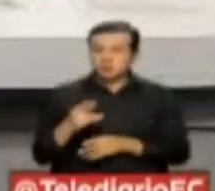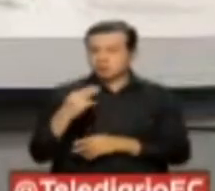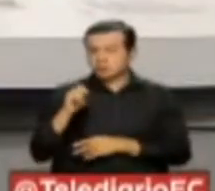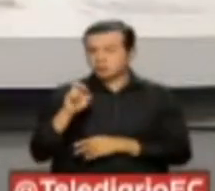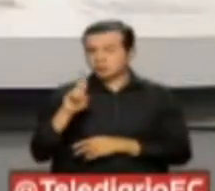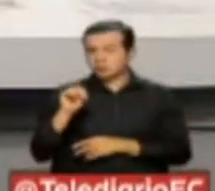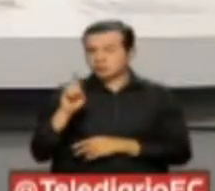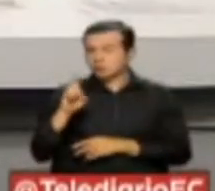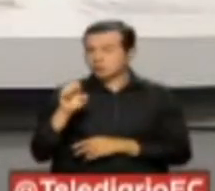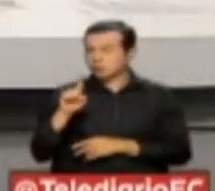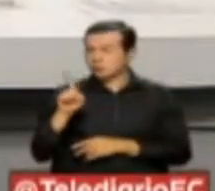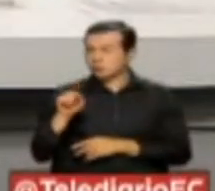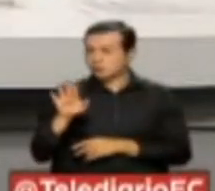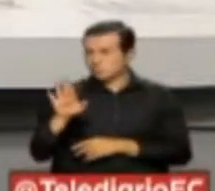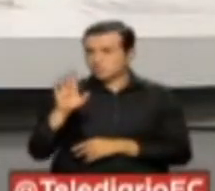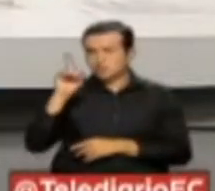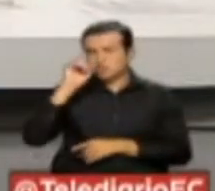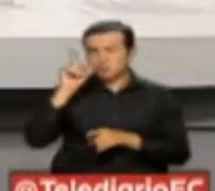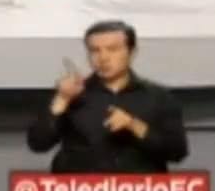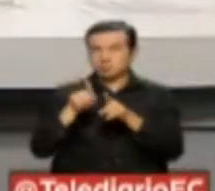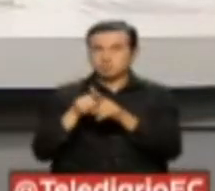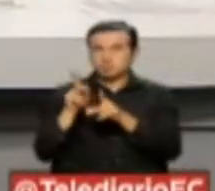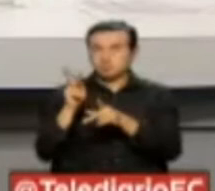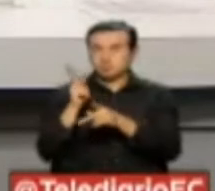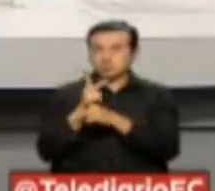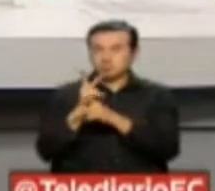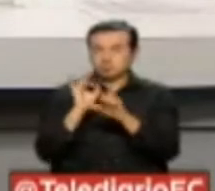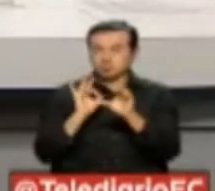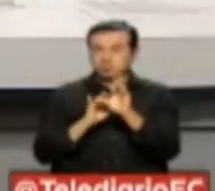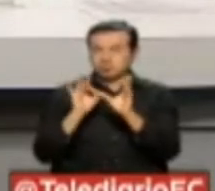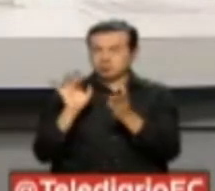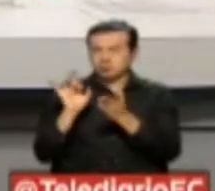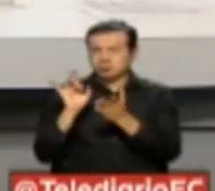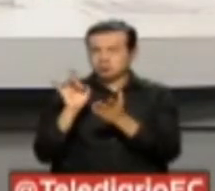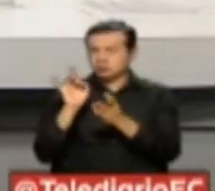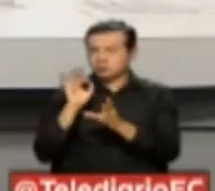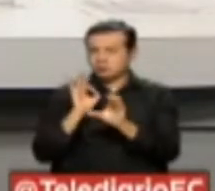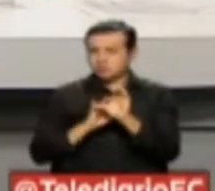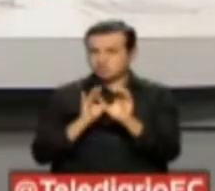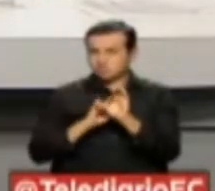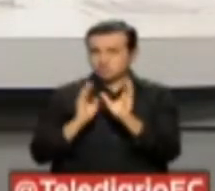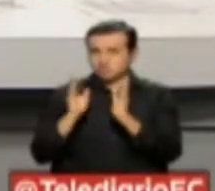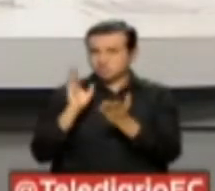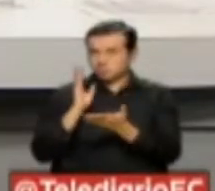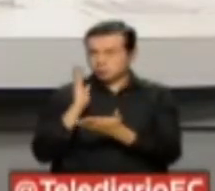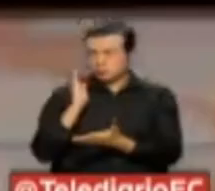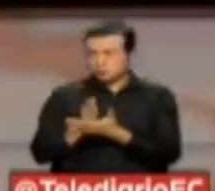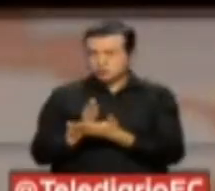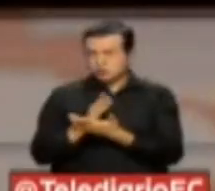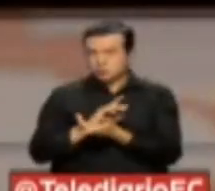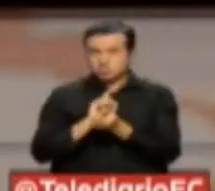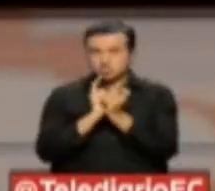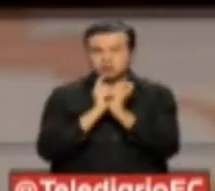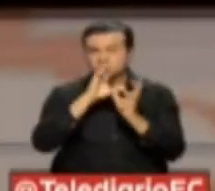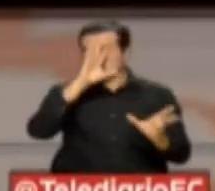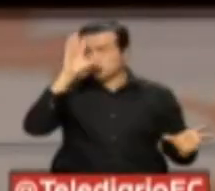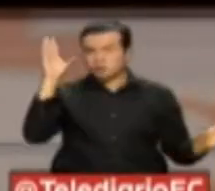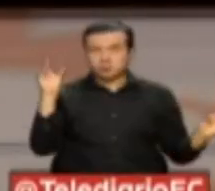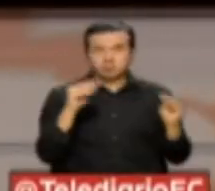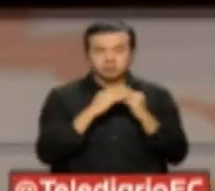pregunto estaría usted de acuerdo con el consejo de participación ciudadana desaparezca lo que esto implicaría también una reestructuración